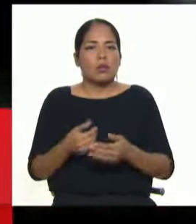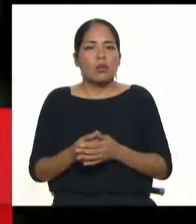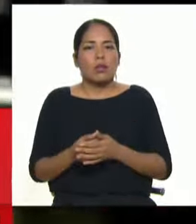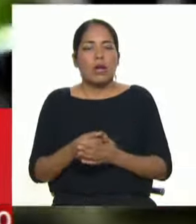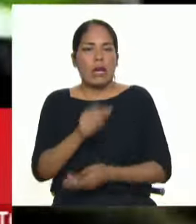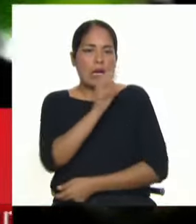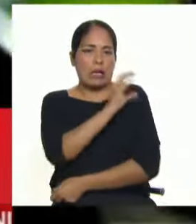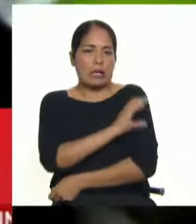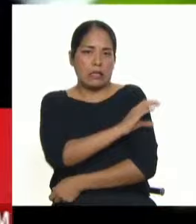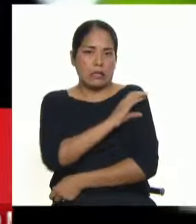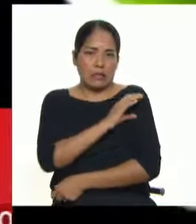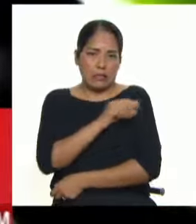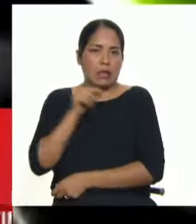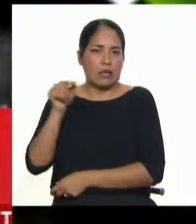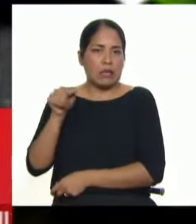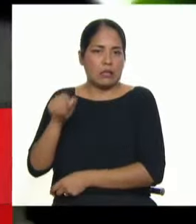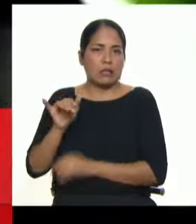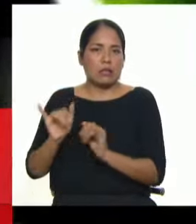Ortega.